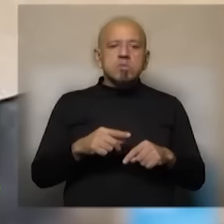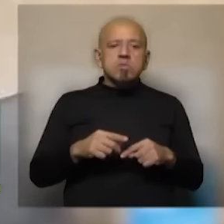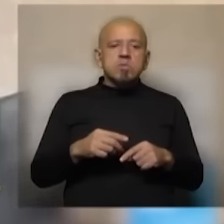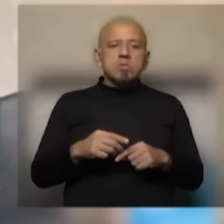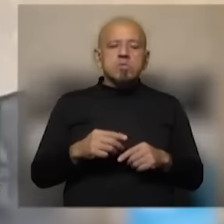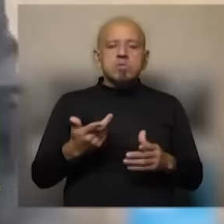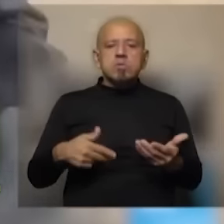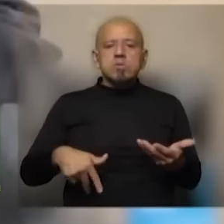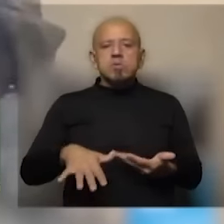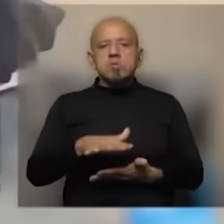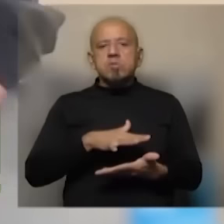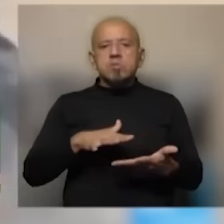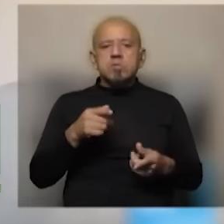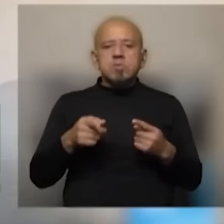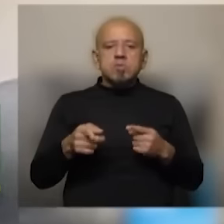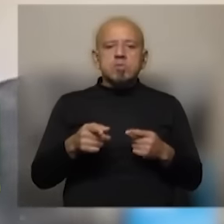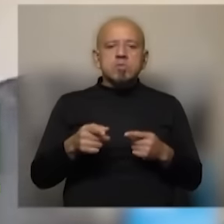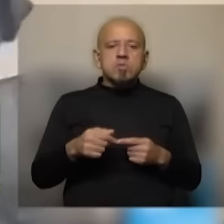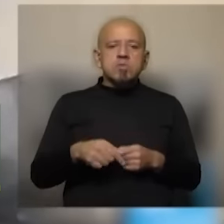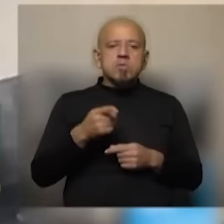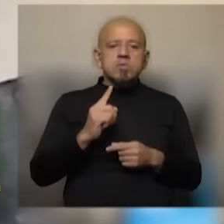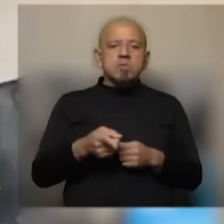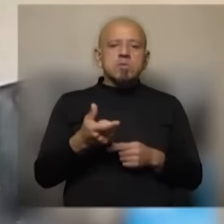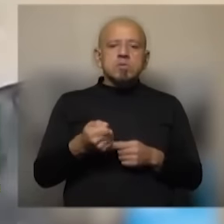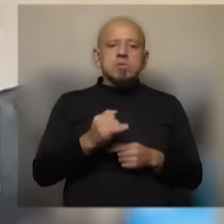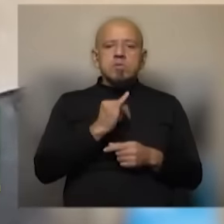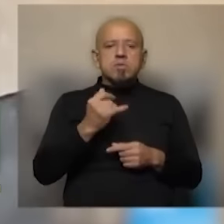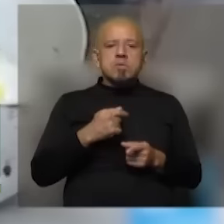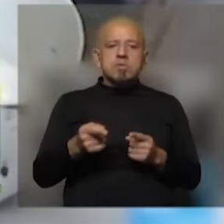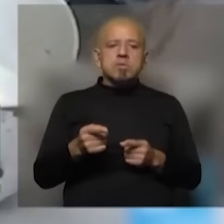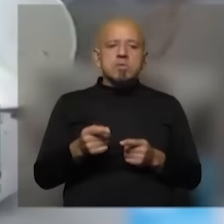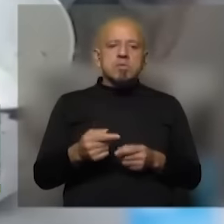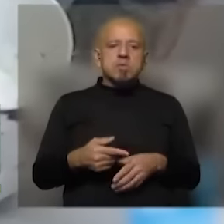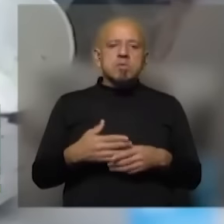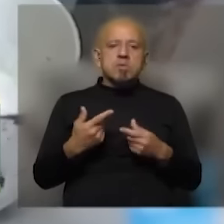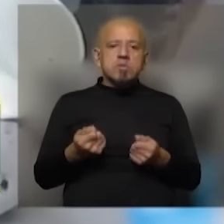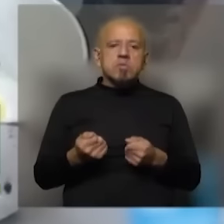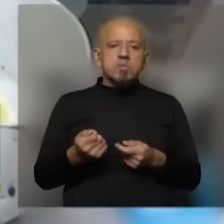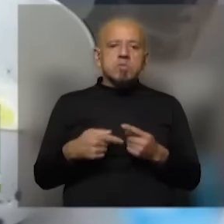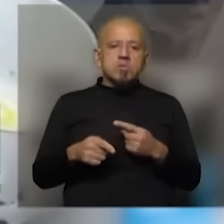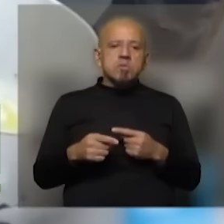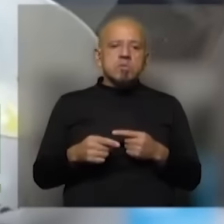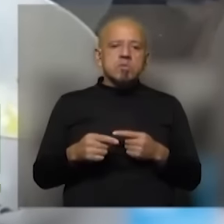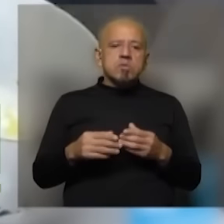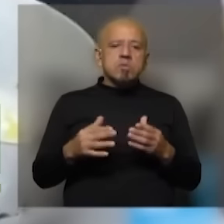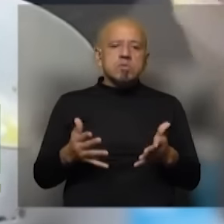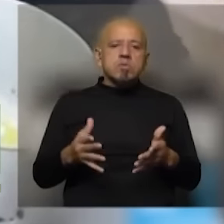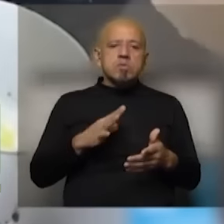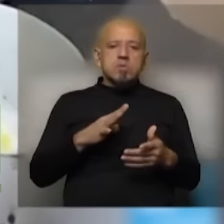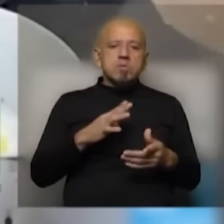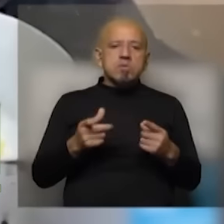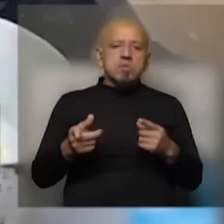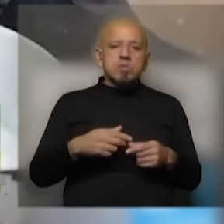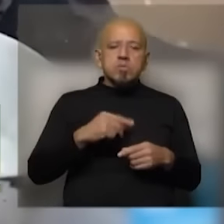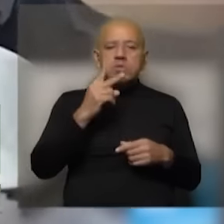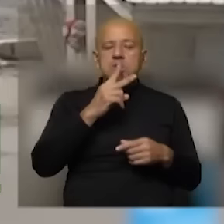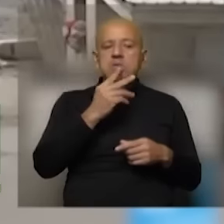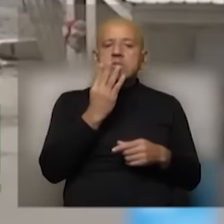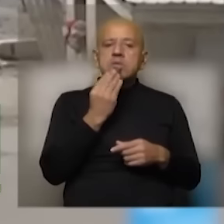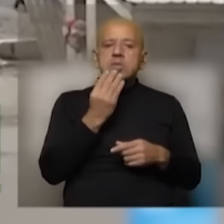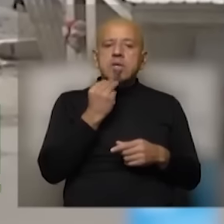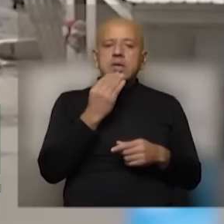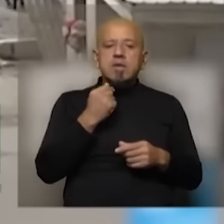una situación aún peor en el norte de Gaza, donde el paso de la ayuda de alimentos está completamente bloqueada por las tropas de Israel. Mientras